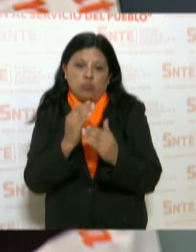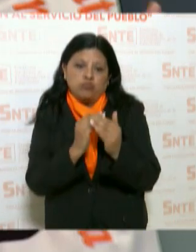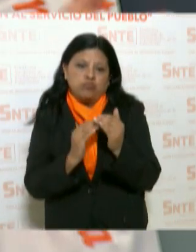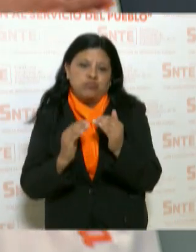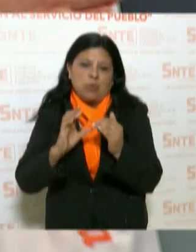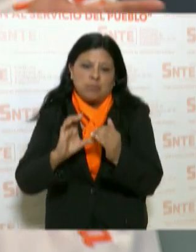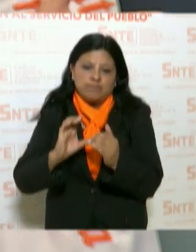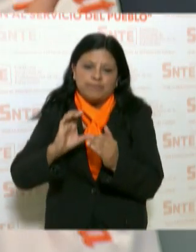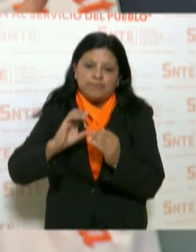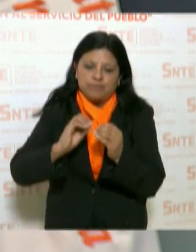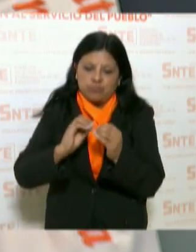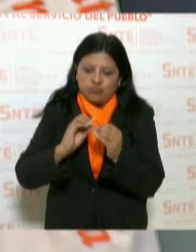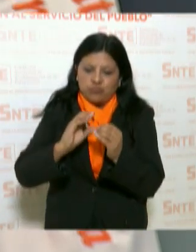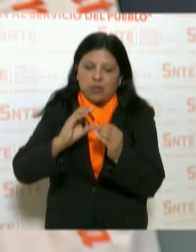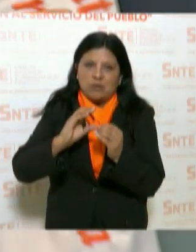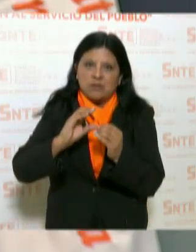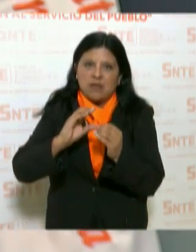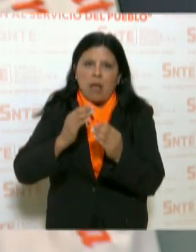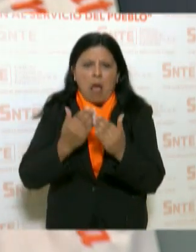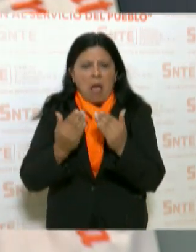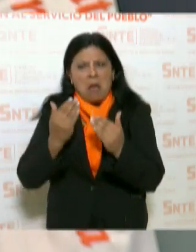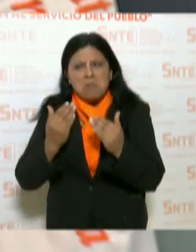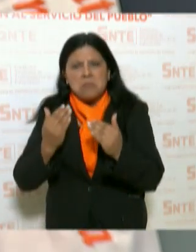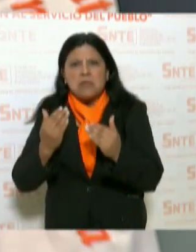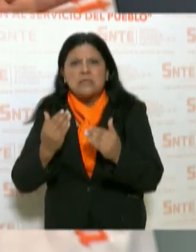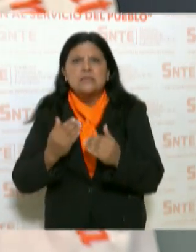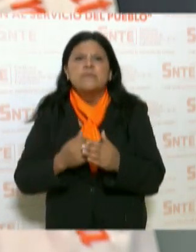Desde que llegamos, el salario mínimo ha aumentado